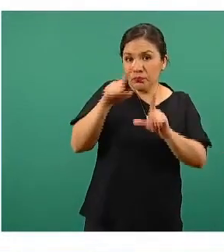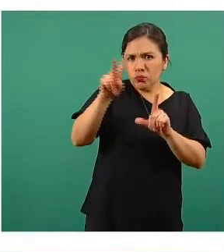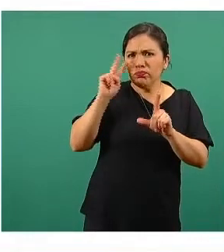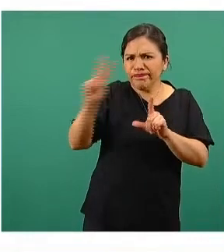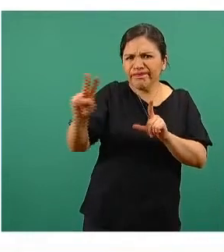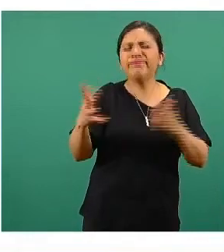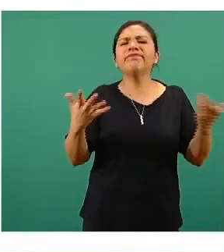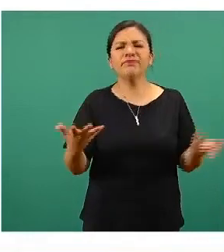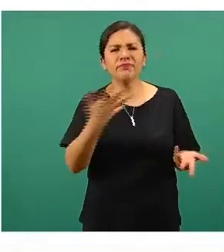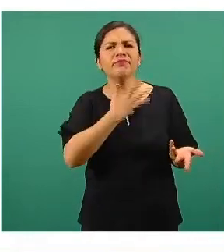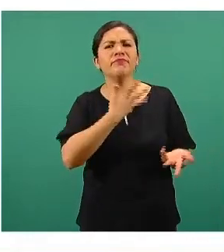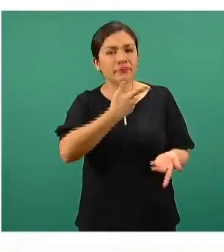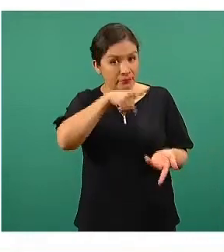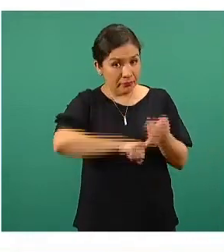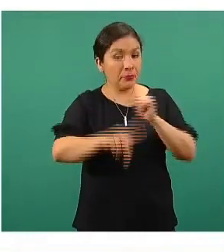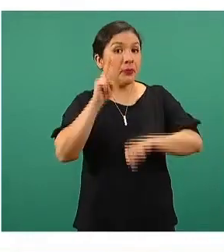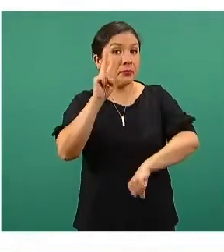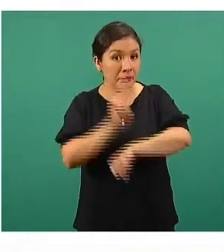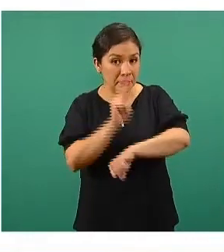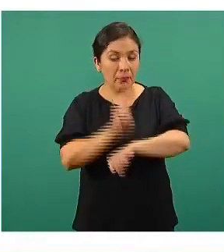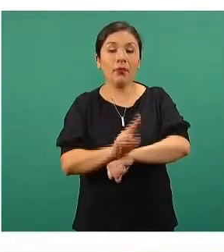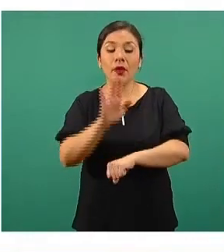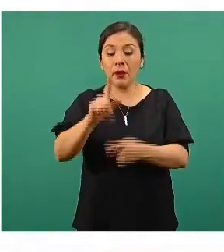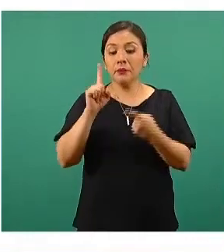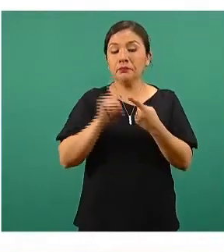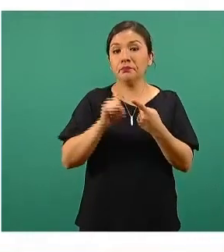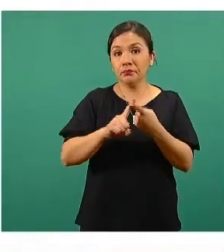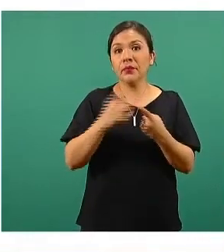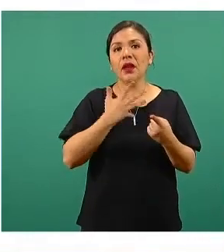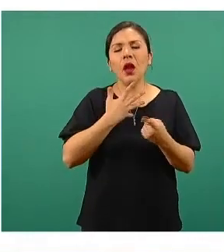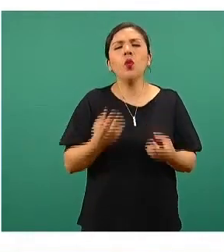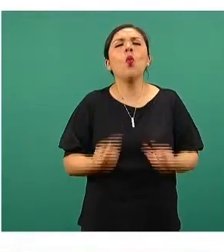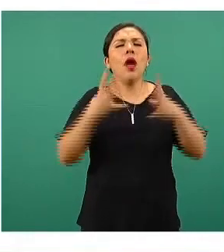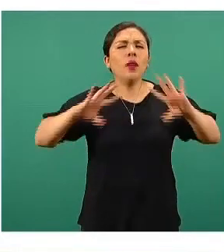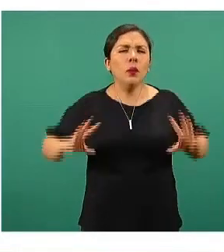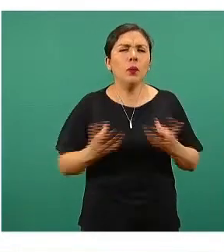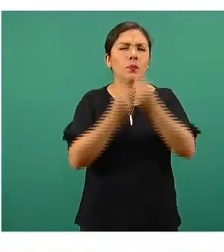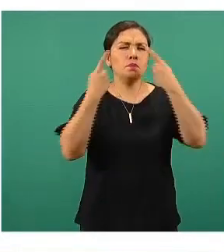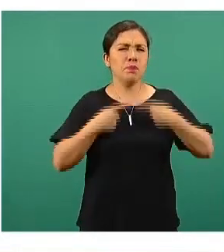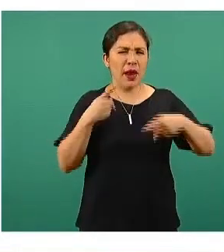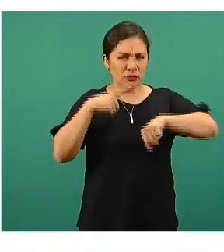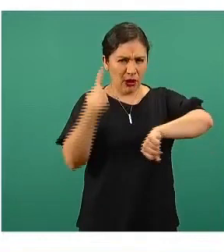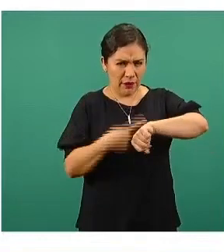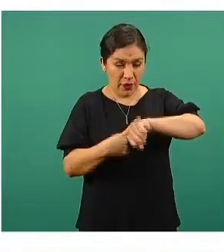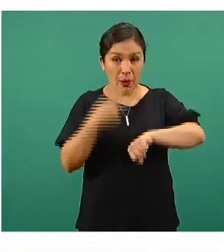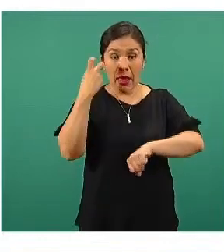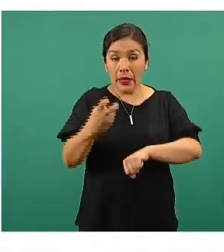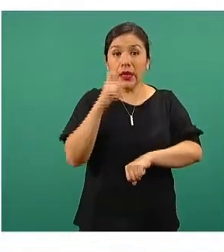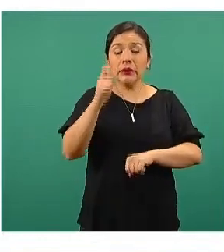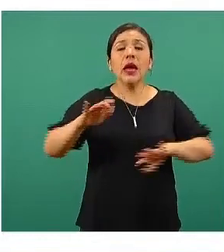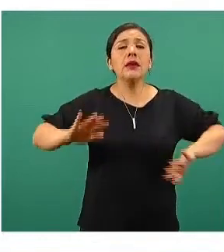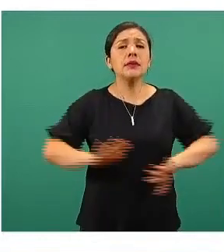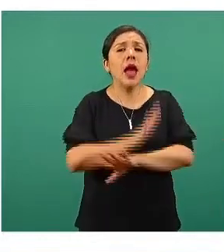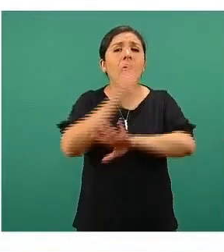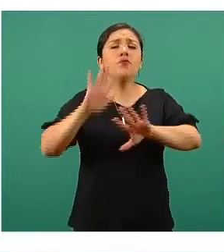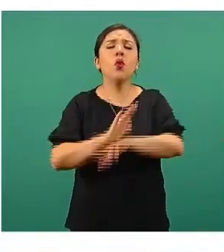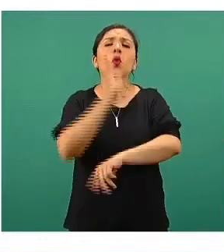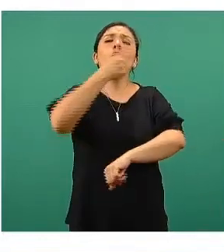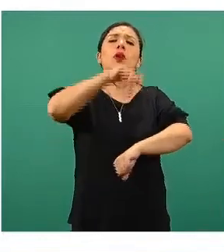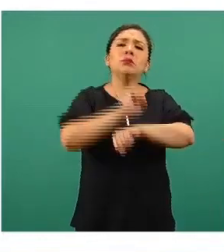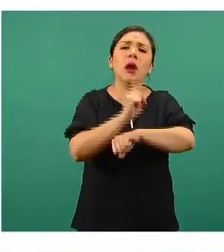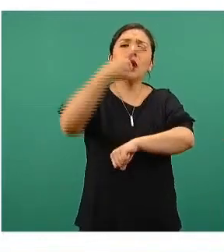nosotros tenemos que tener en cuenta, primero, que se marcan los casos, y segundo, que esta actualización es por semana